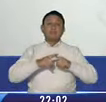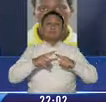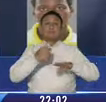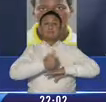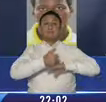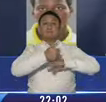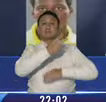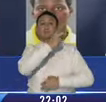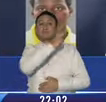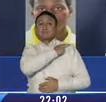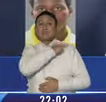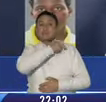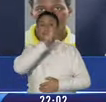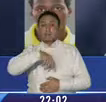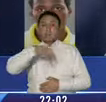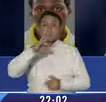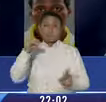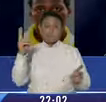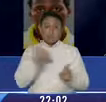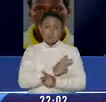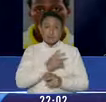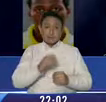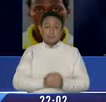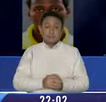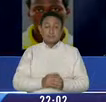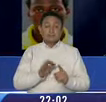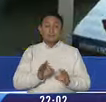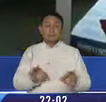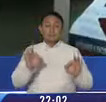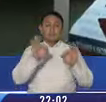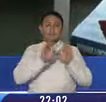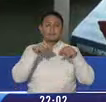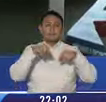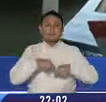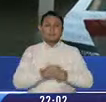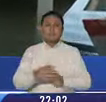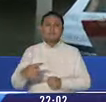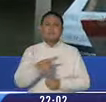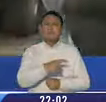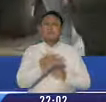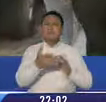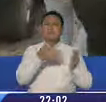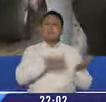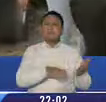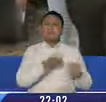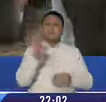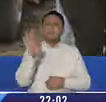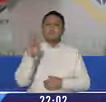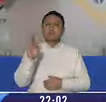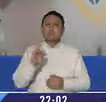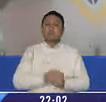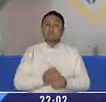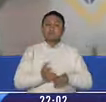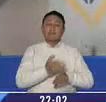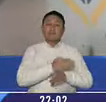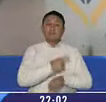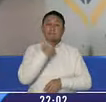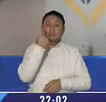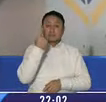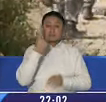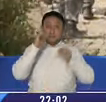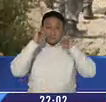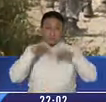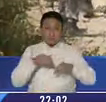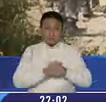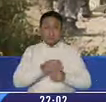estaba en la lista de los más buscados, es pieza clave para esclarecer la desaparición y muerte de su esposa el pasado 11 de